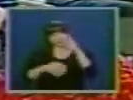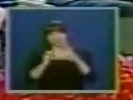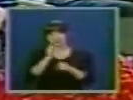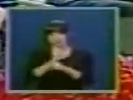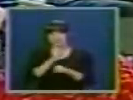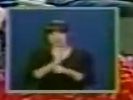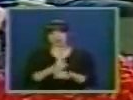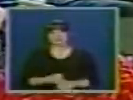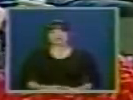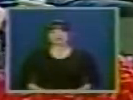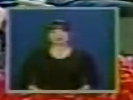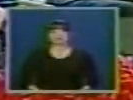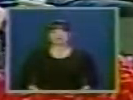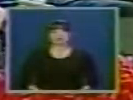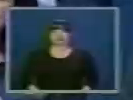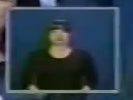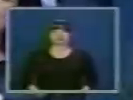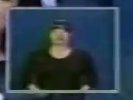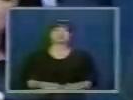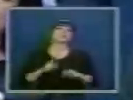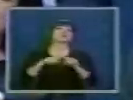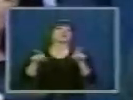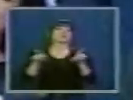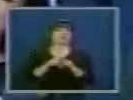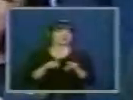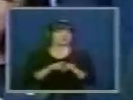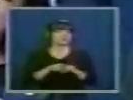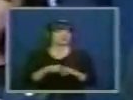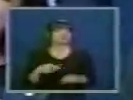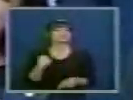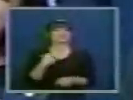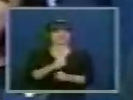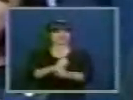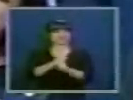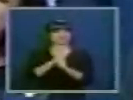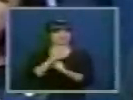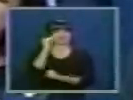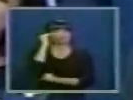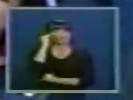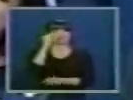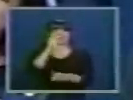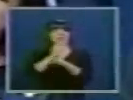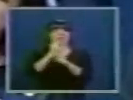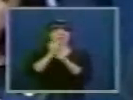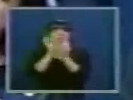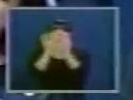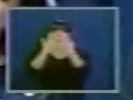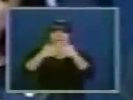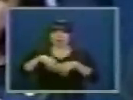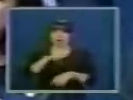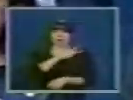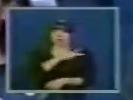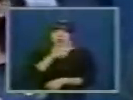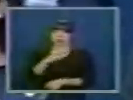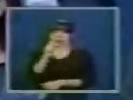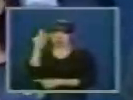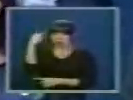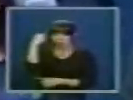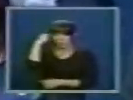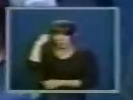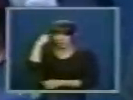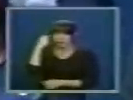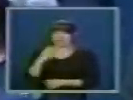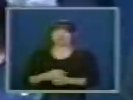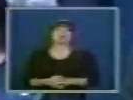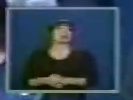instituciones. No obstante de ello, estoy convencido de que la adecuada combinación de la voluntad del gobierno,